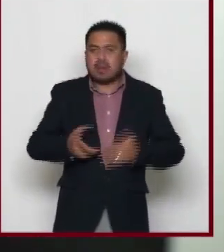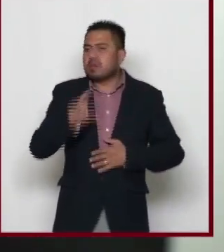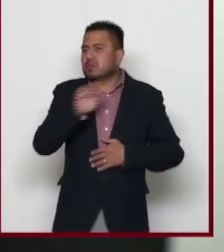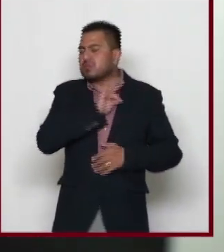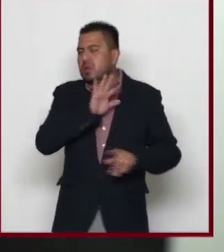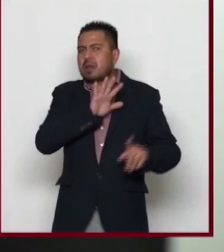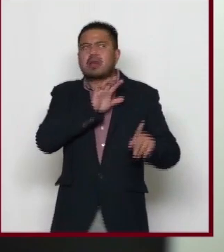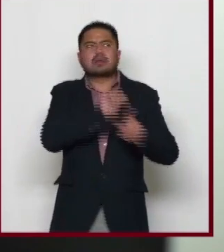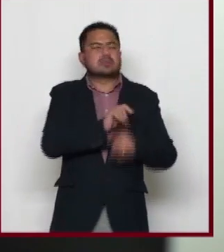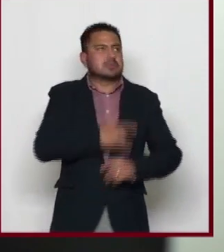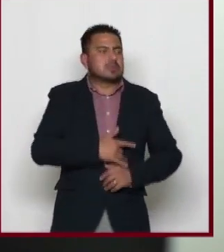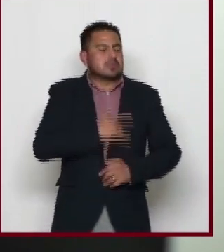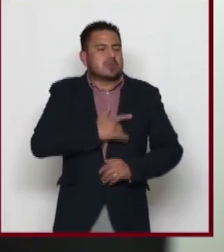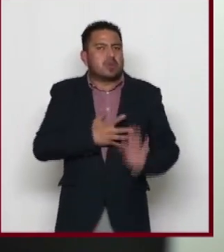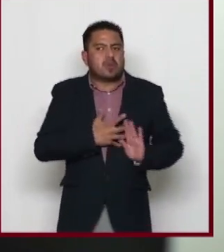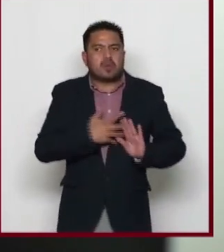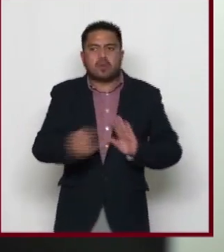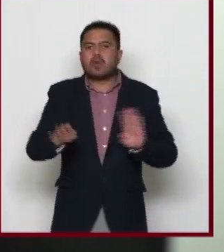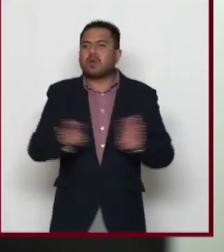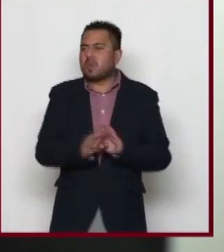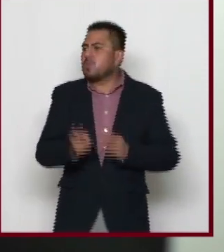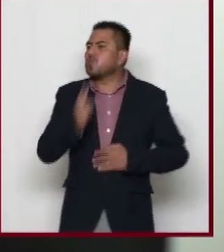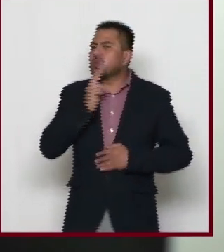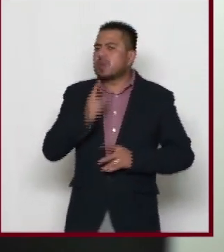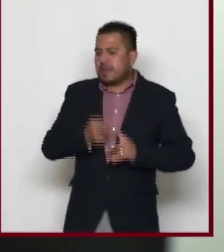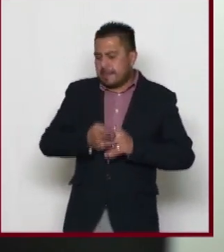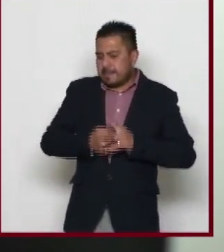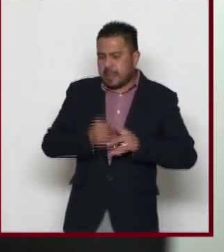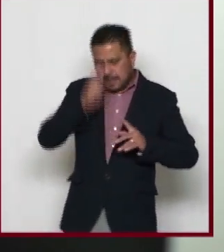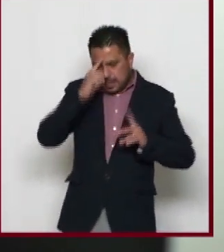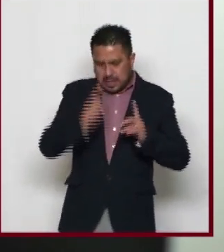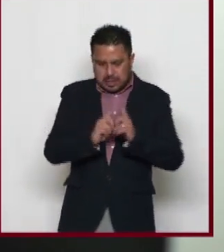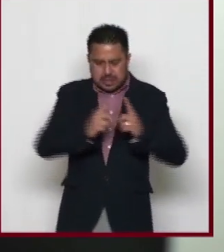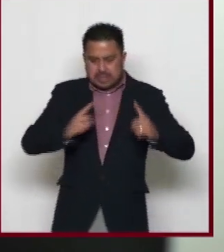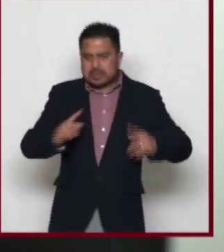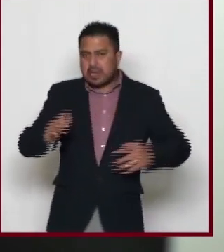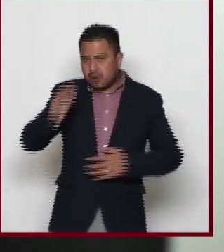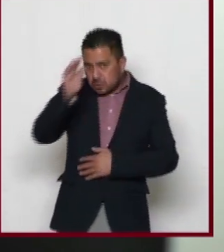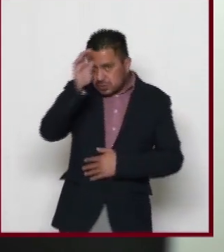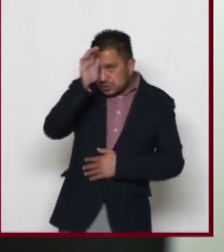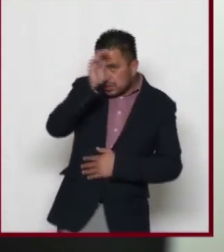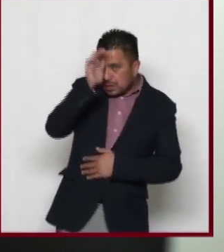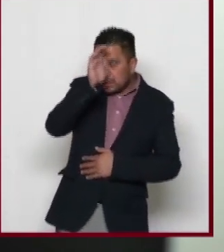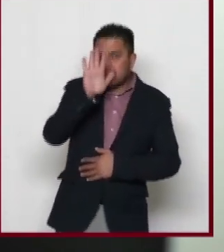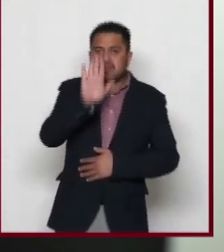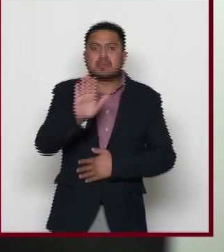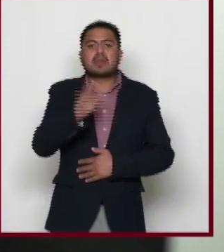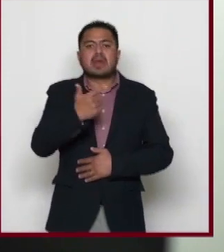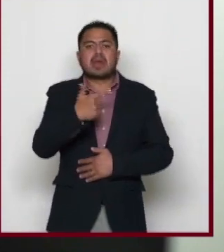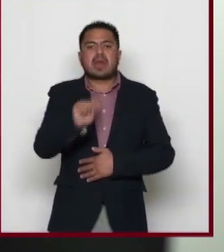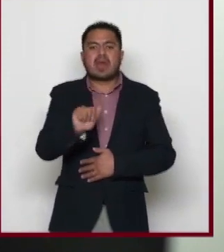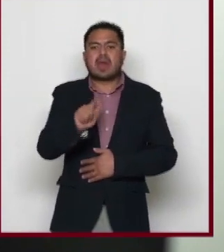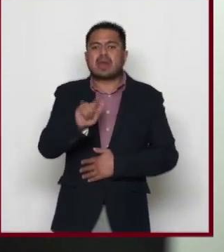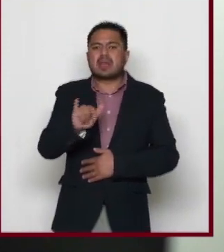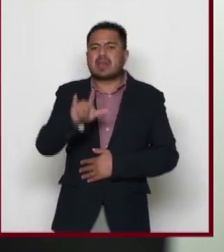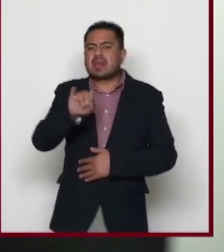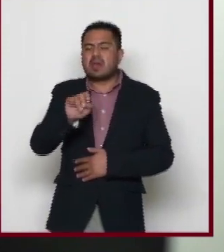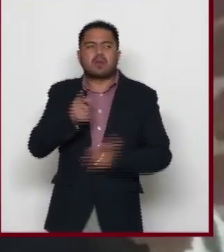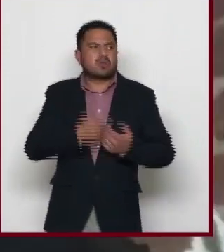chavos de prepa que nos están viendo actualmente pues, se pueden llegar a inspirar de cómo utilizar sus matemáticas para desarrollo científico,